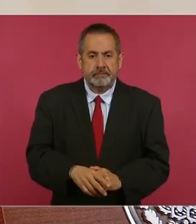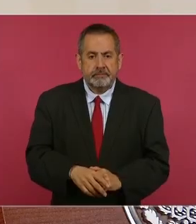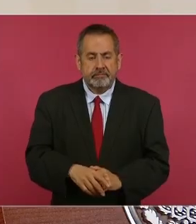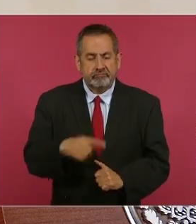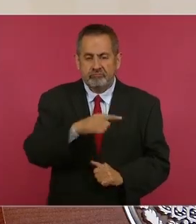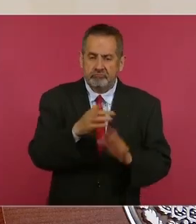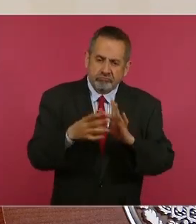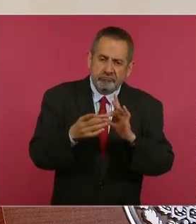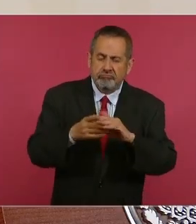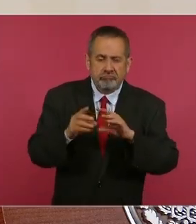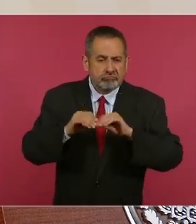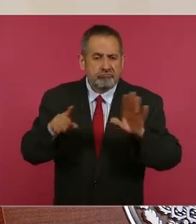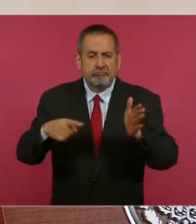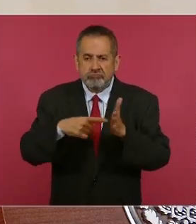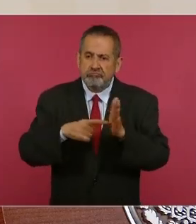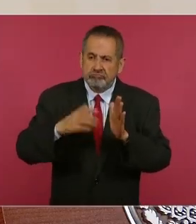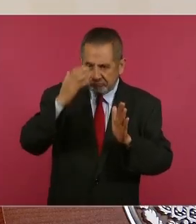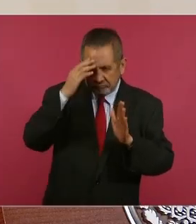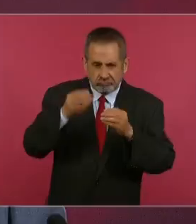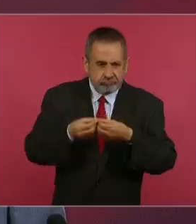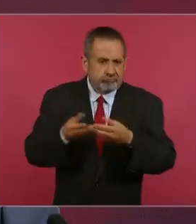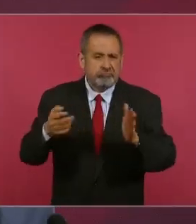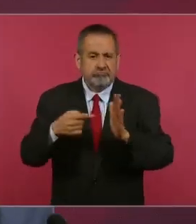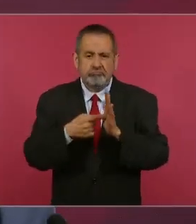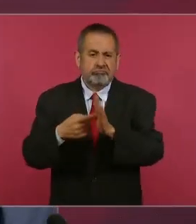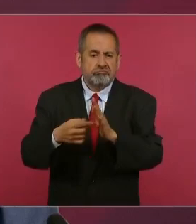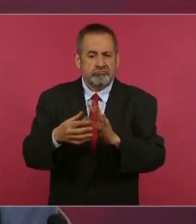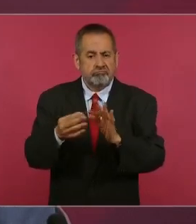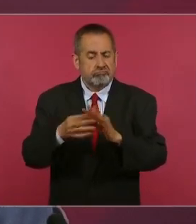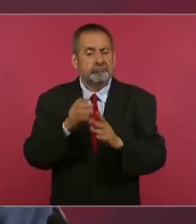ahí da a conocer casi de que